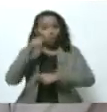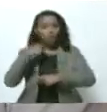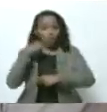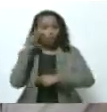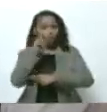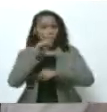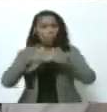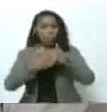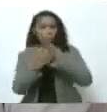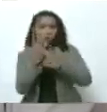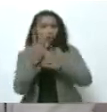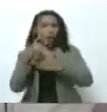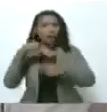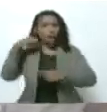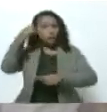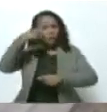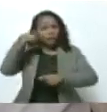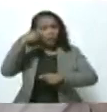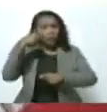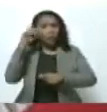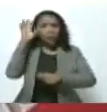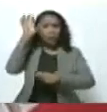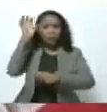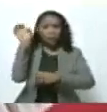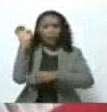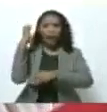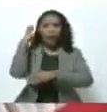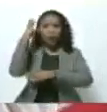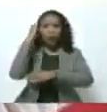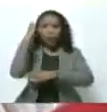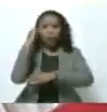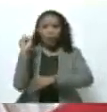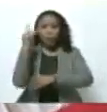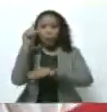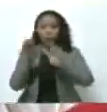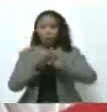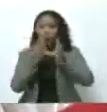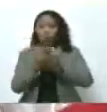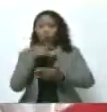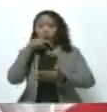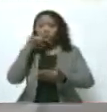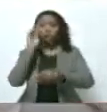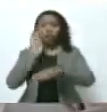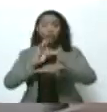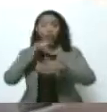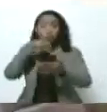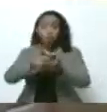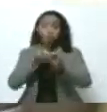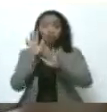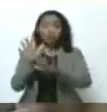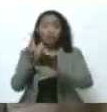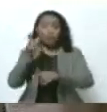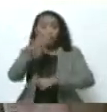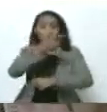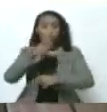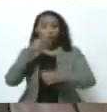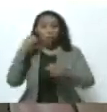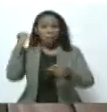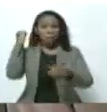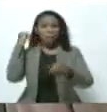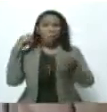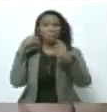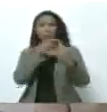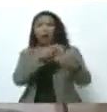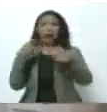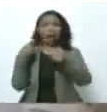madrugada, unas imágenes en un país europeo, del primer mundo, lo que llaman, la gente del pueblo matándose por aceite